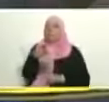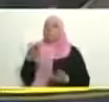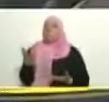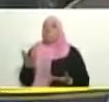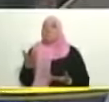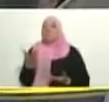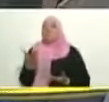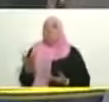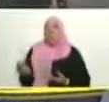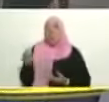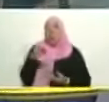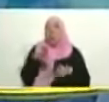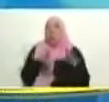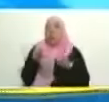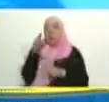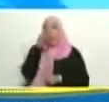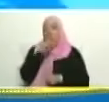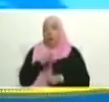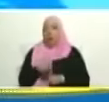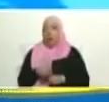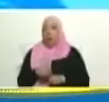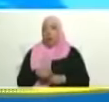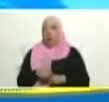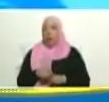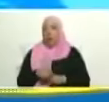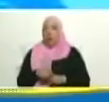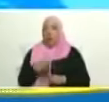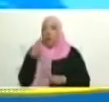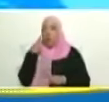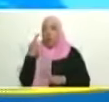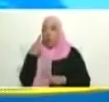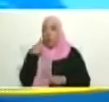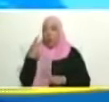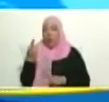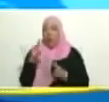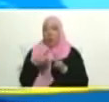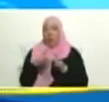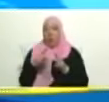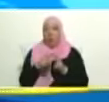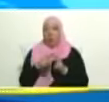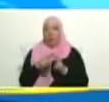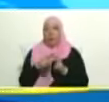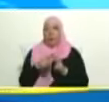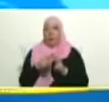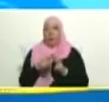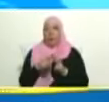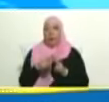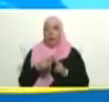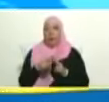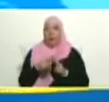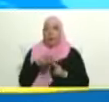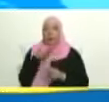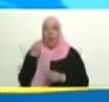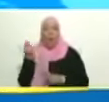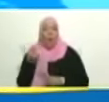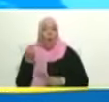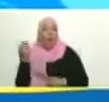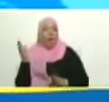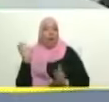alguna gente más de 70 por aquí, que los estoy viendo, los estoy conociendo. También son unos chamos.